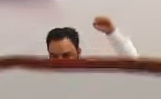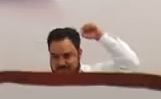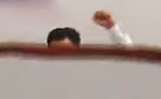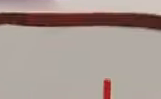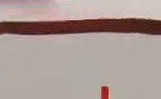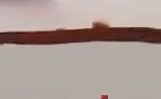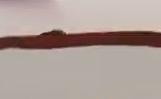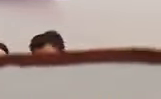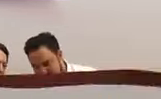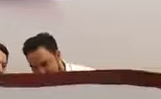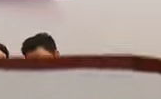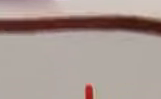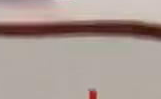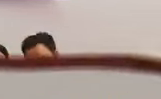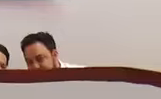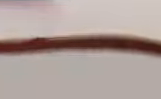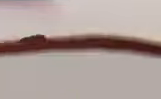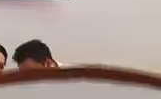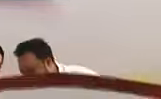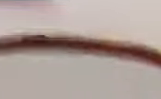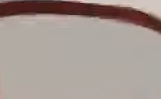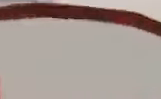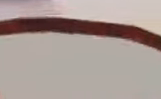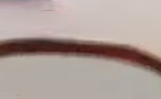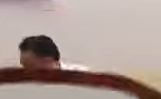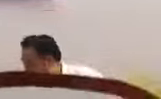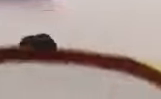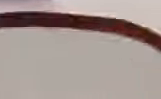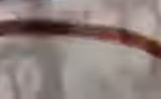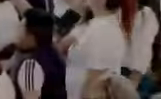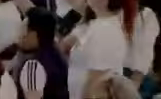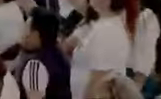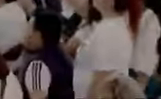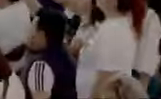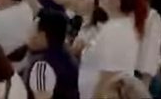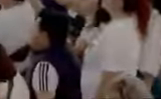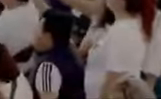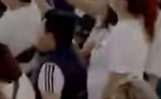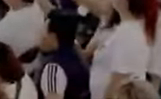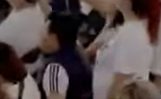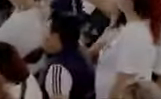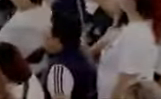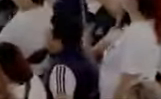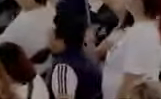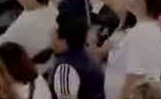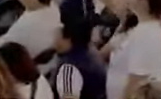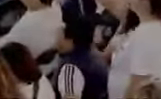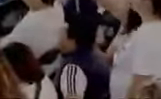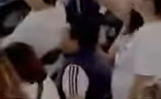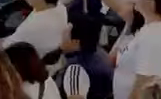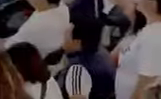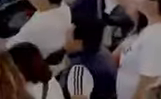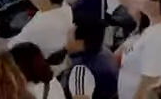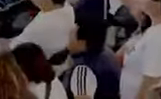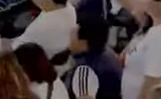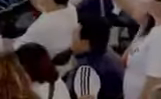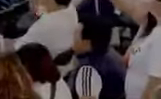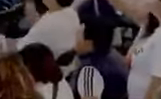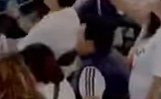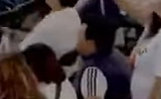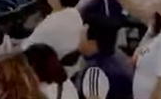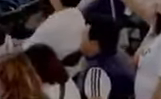también aquí los maestros y las maestras todas están con Claudia. Pero por